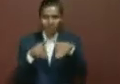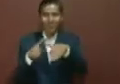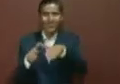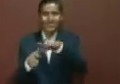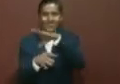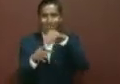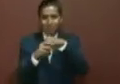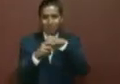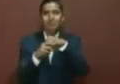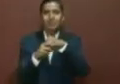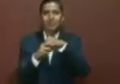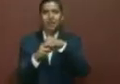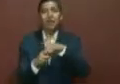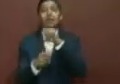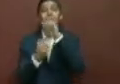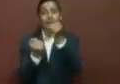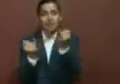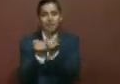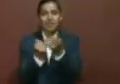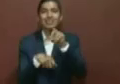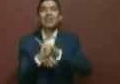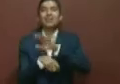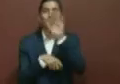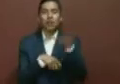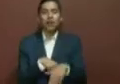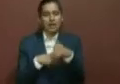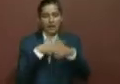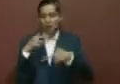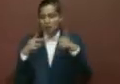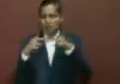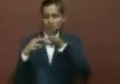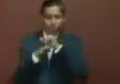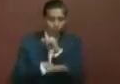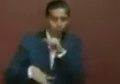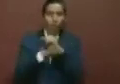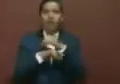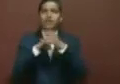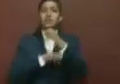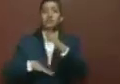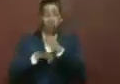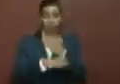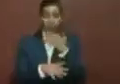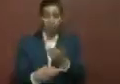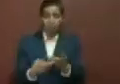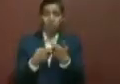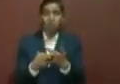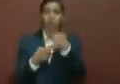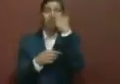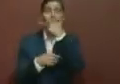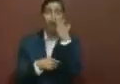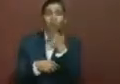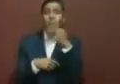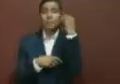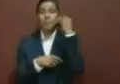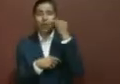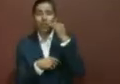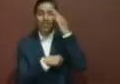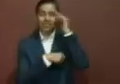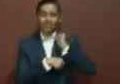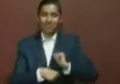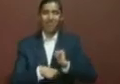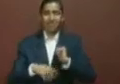también a formar parte de todas las regiones del estado, siendo que la región lacustre, la meseta y Morelia sigue siendo